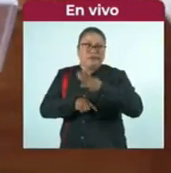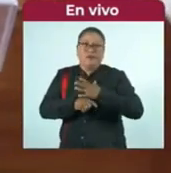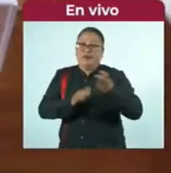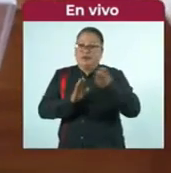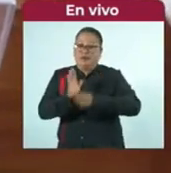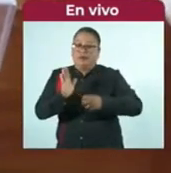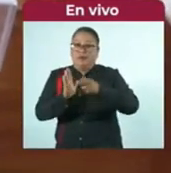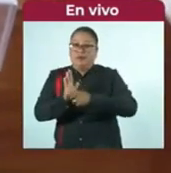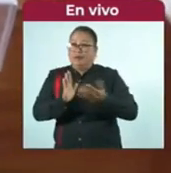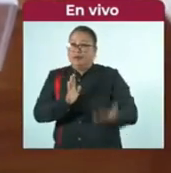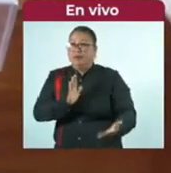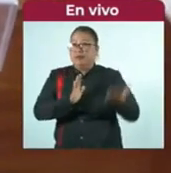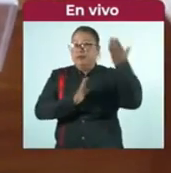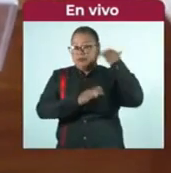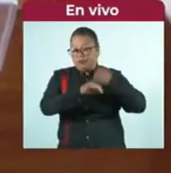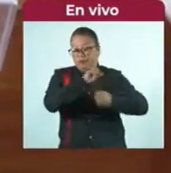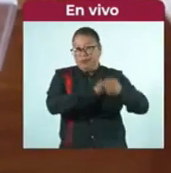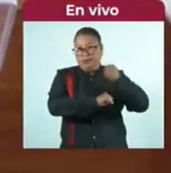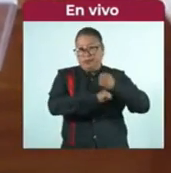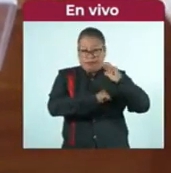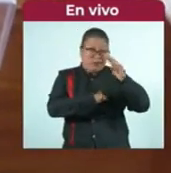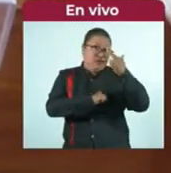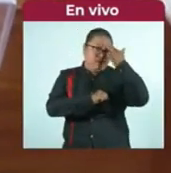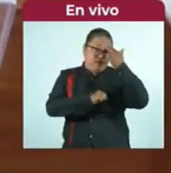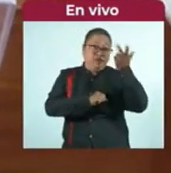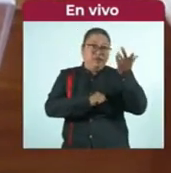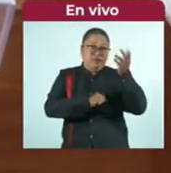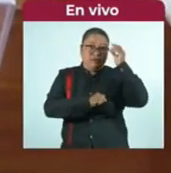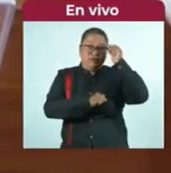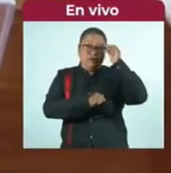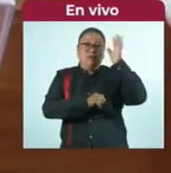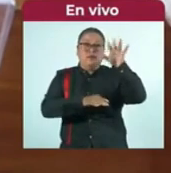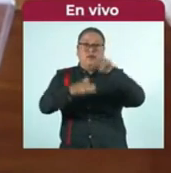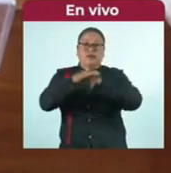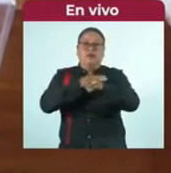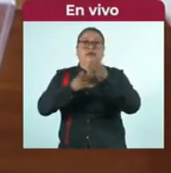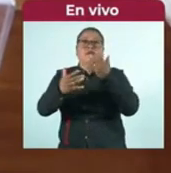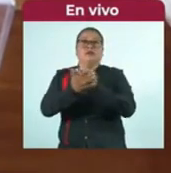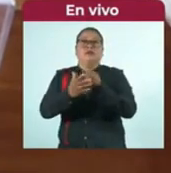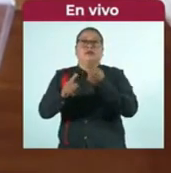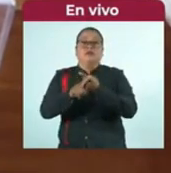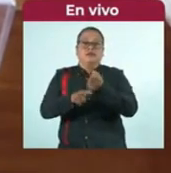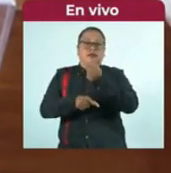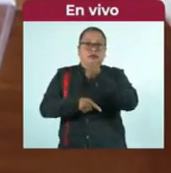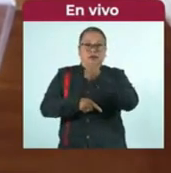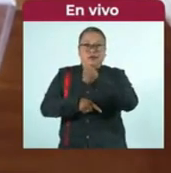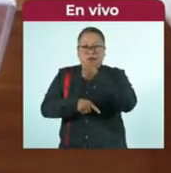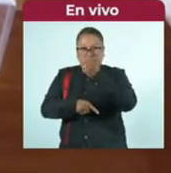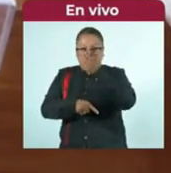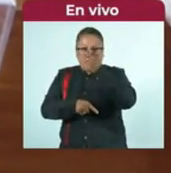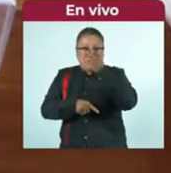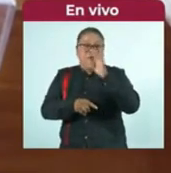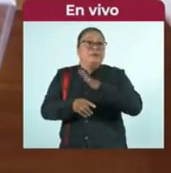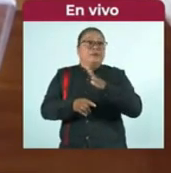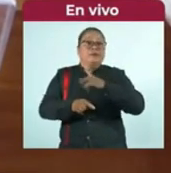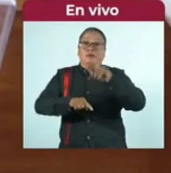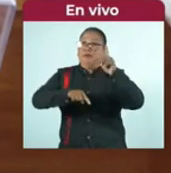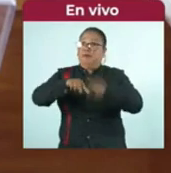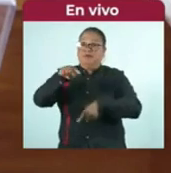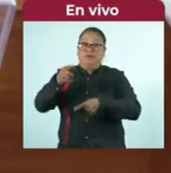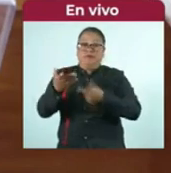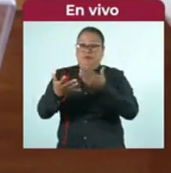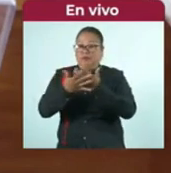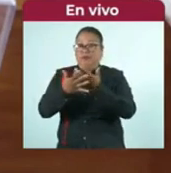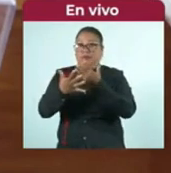reformas que se dio hace varios años cuando se encarcelaba a periodistas. Se eliminaron de los